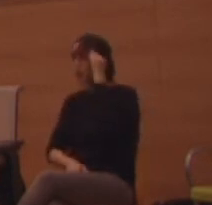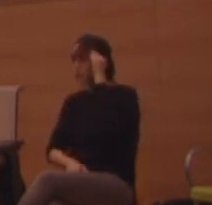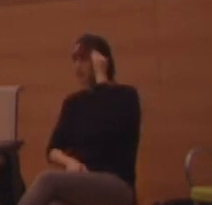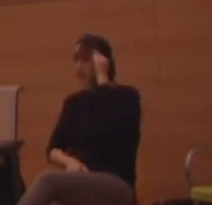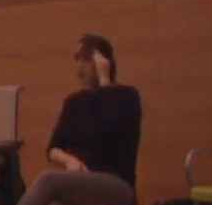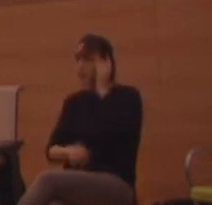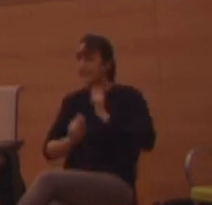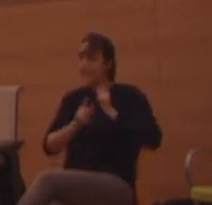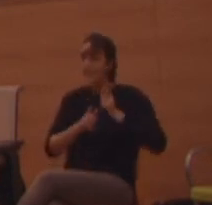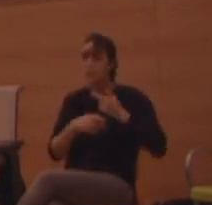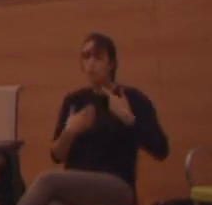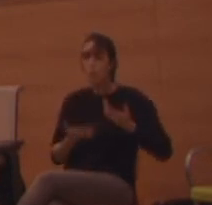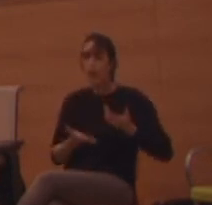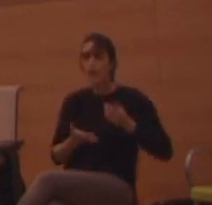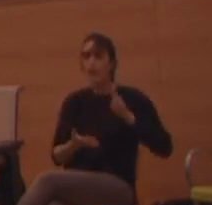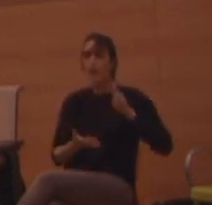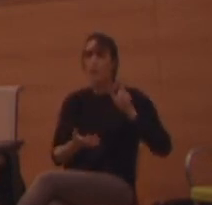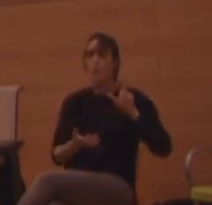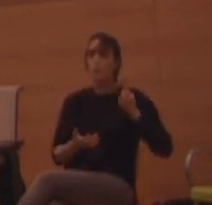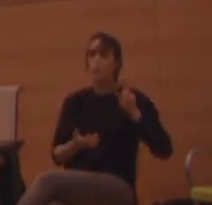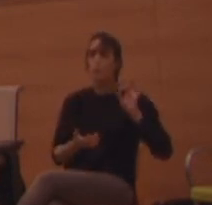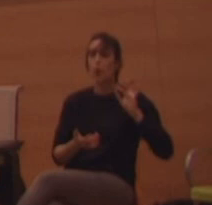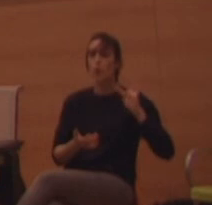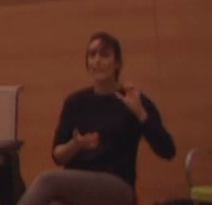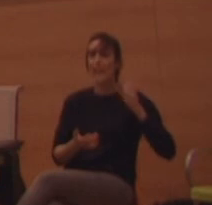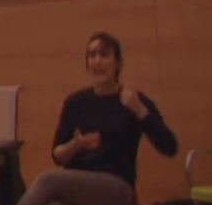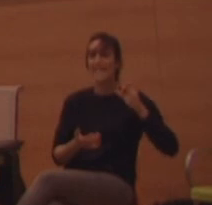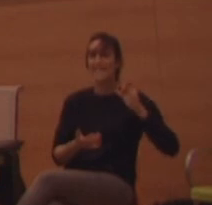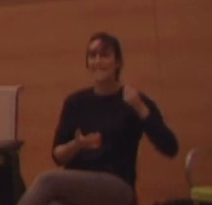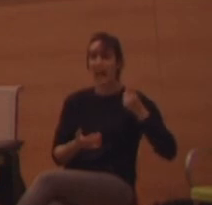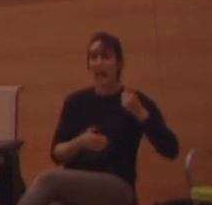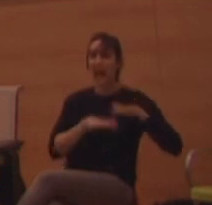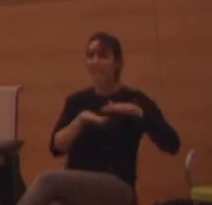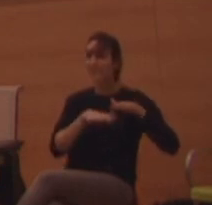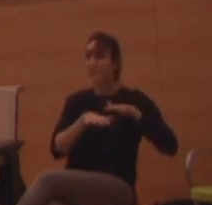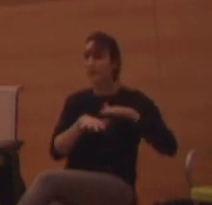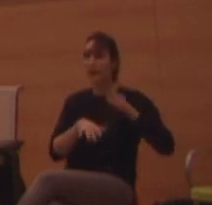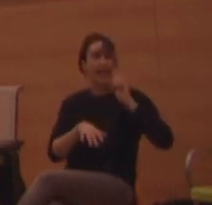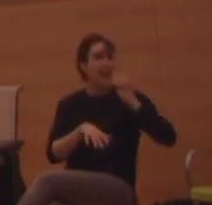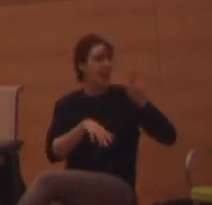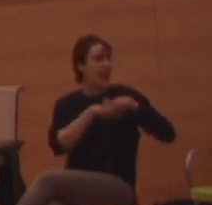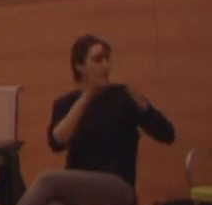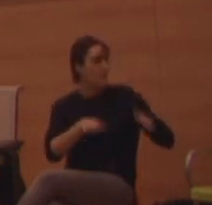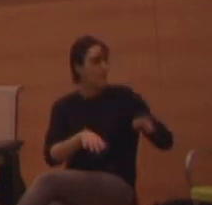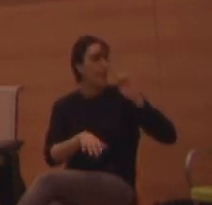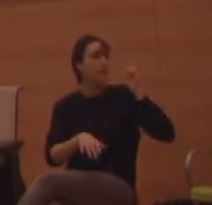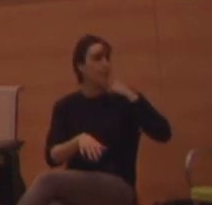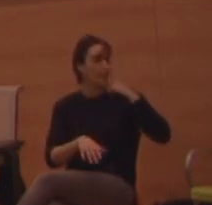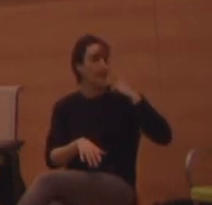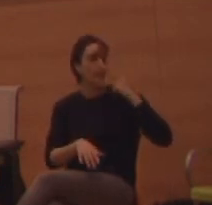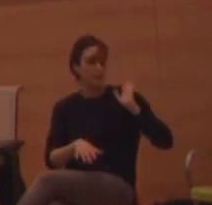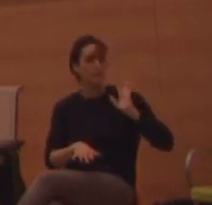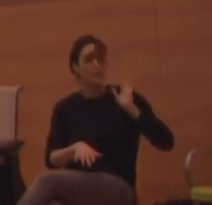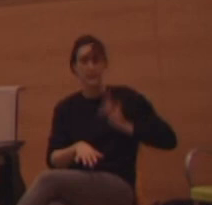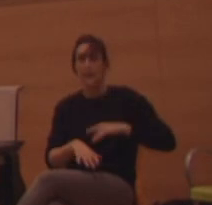fue proteasa activa, ¿no? Que me parece que la he visto por ahí en algún sitio en la mesa.